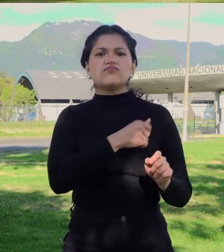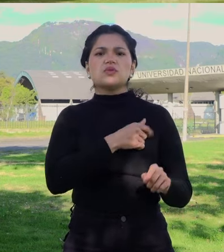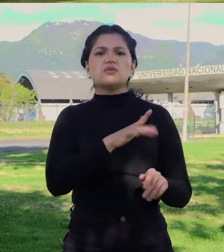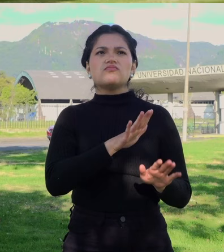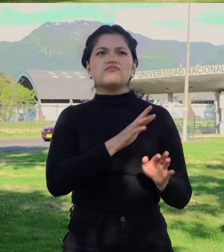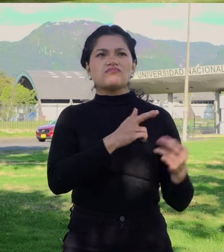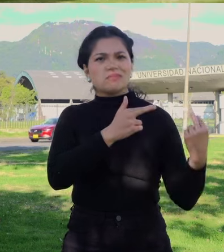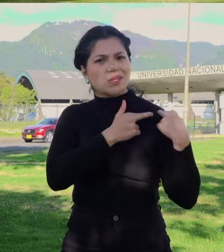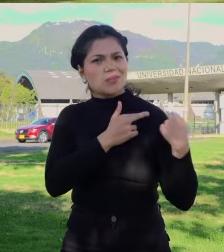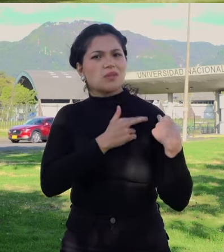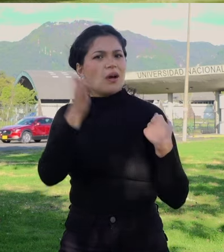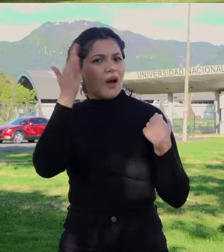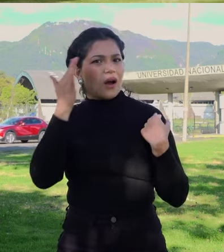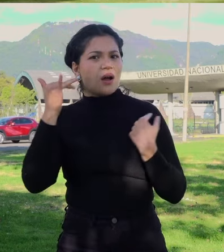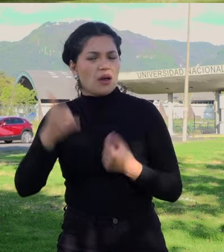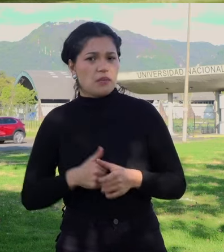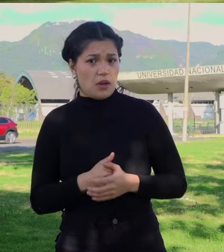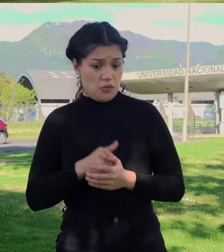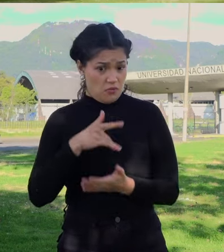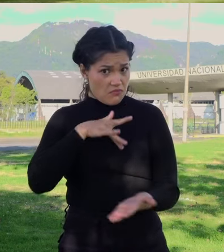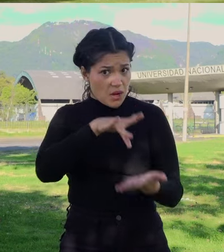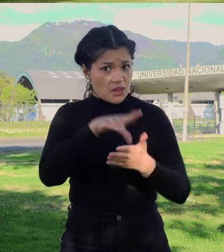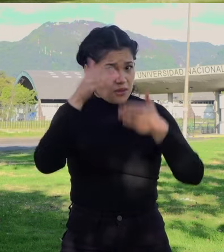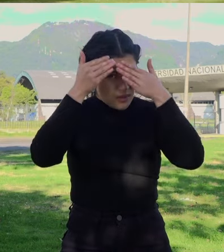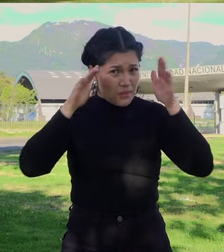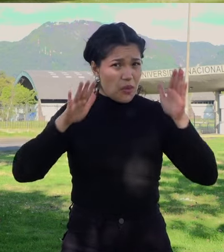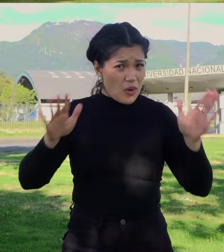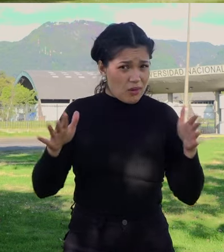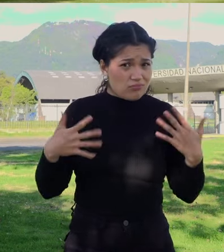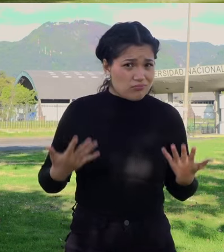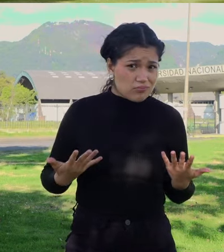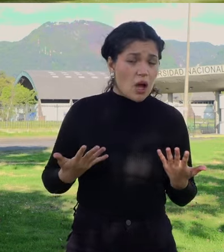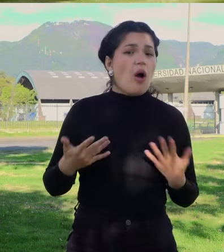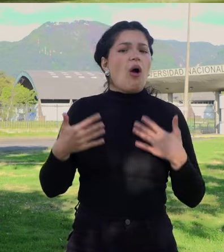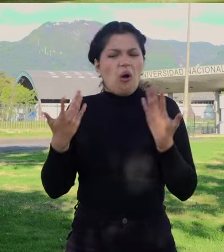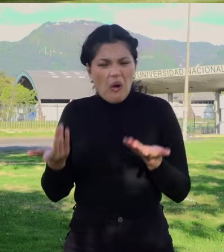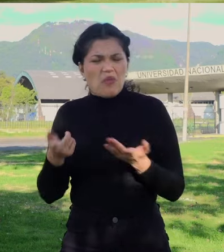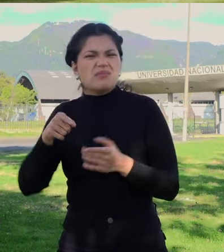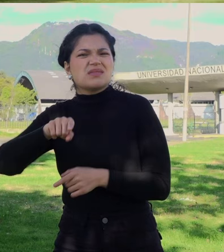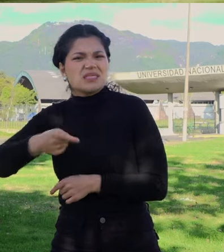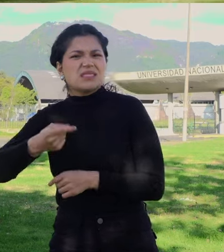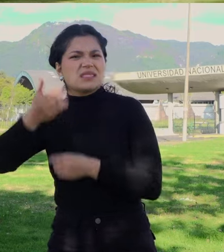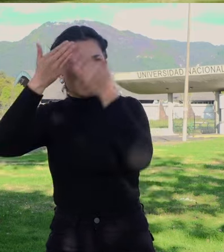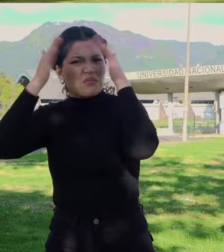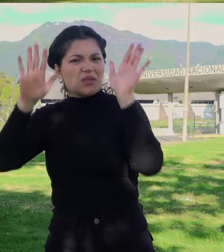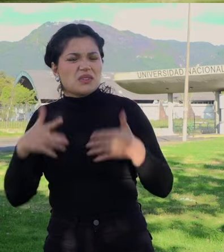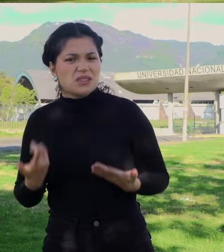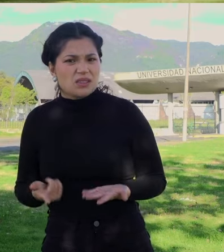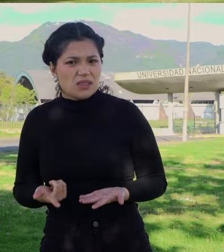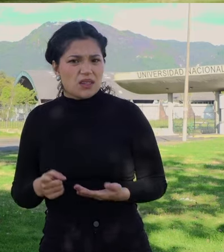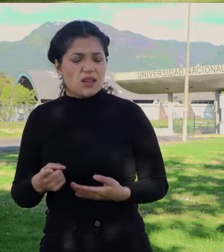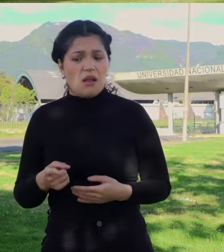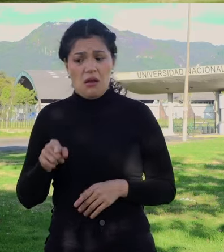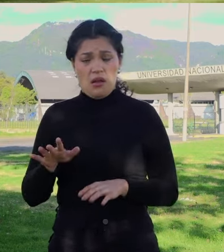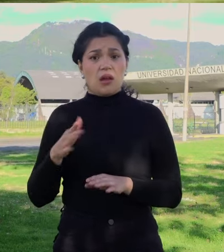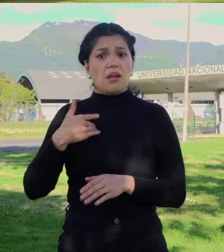académicas? ¿La participación va a ser democrática y en qué consiste la democracia? ¿La democracia